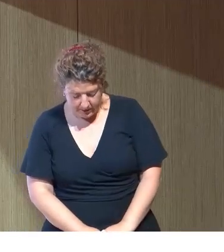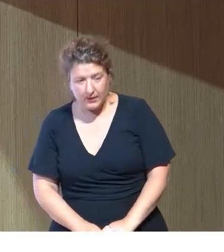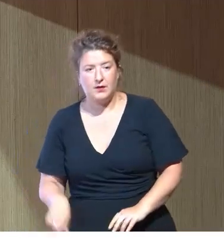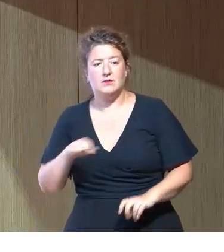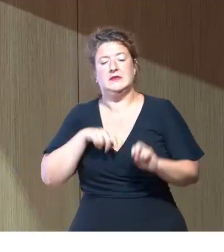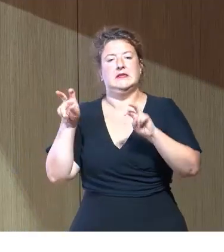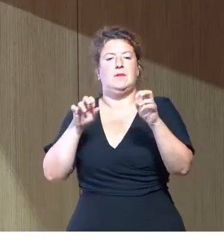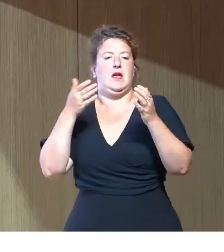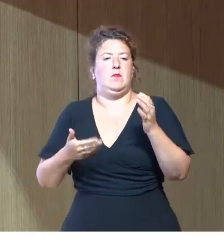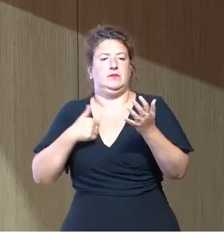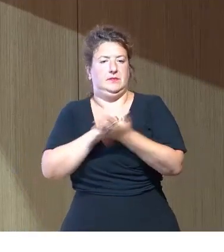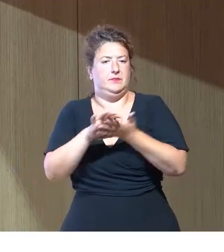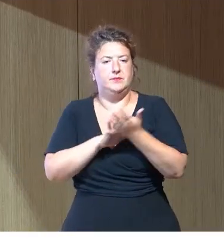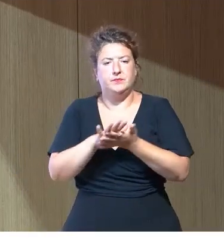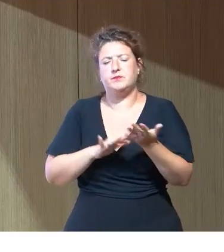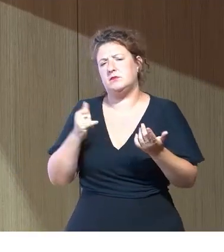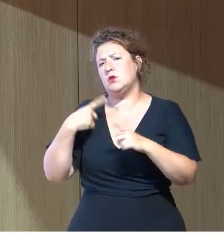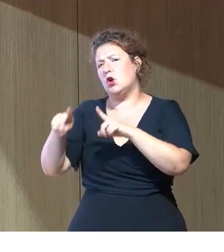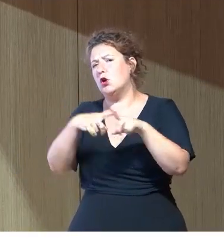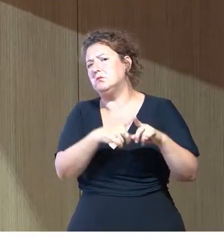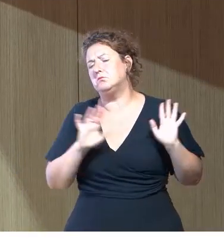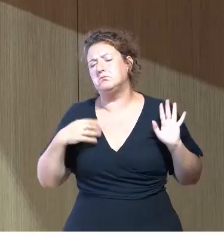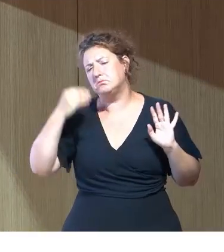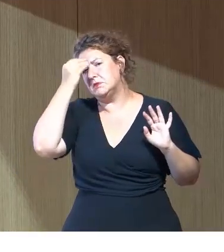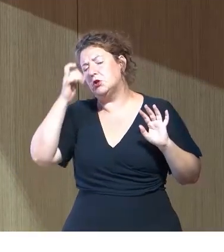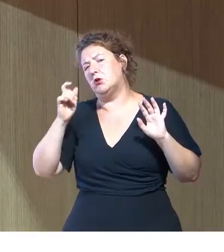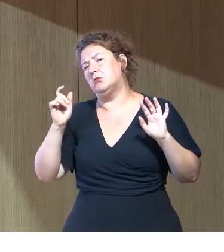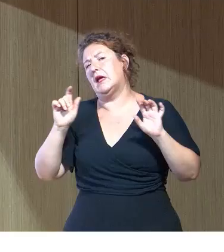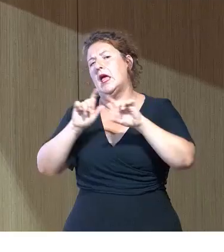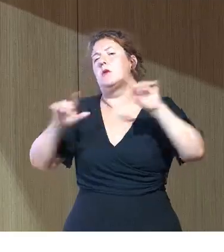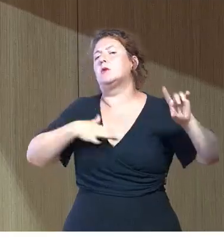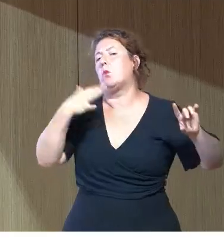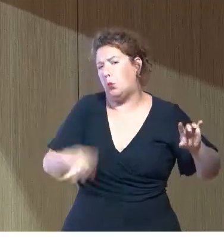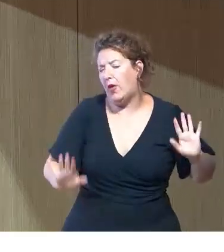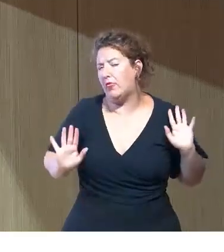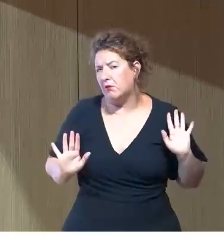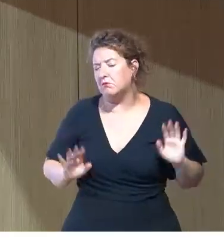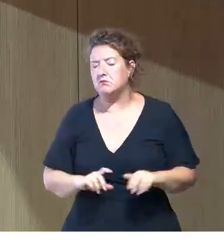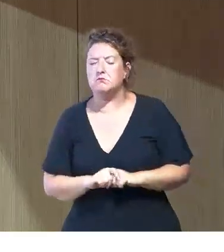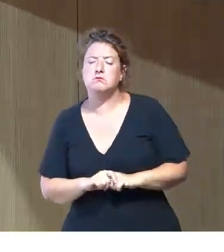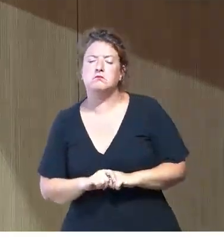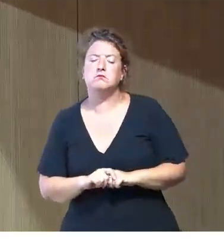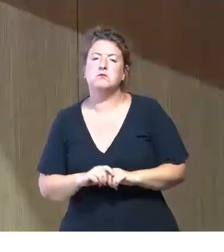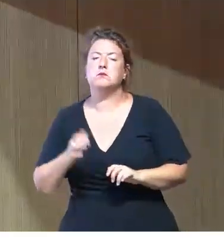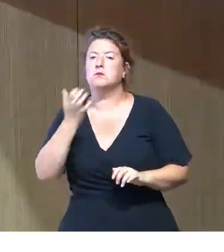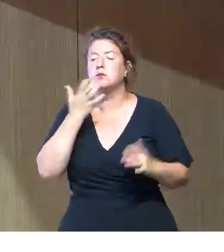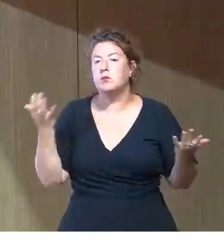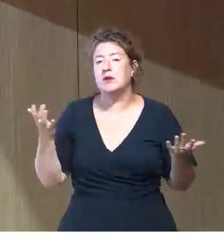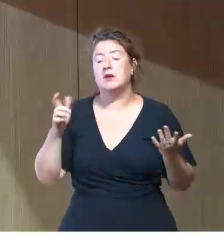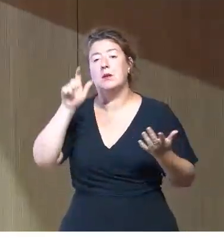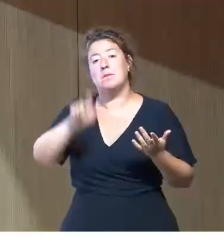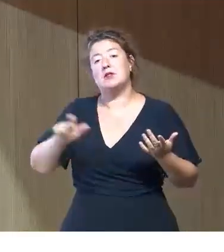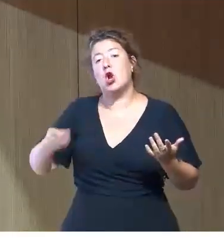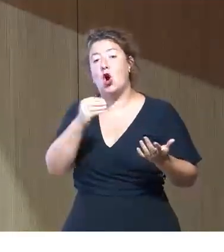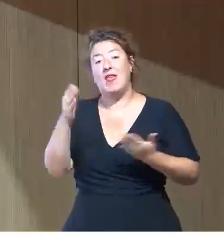preguntaría a Francisco Pero hay varias cosas que yo creo que las empresas también pueden hacer no y es también trabajar muy de cerca con las personas